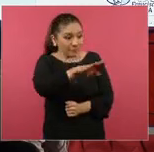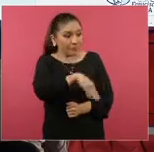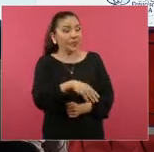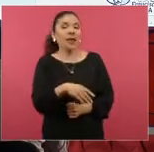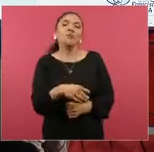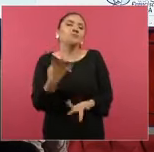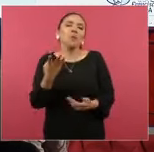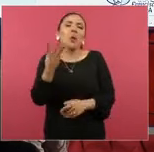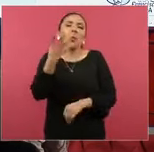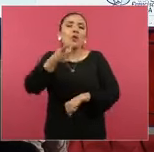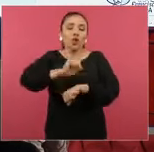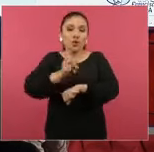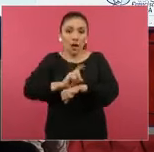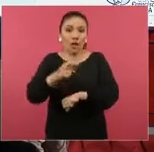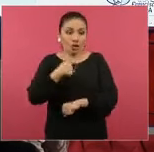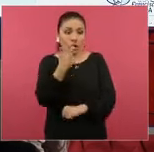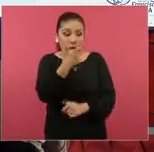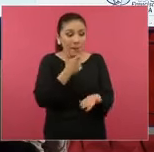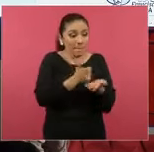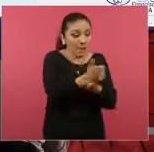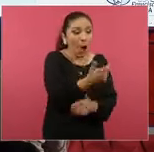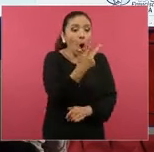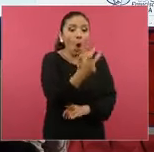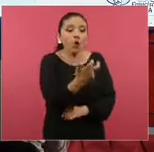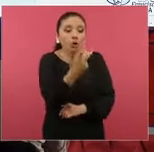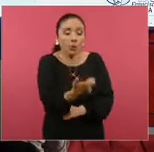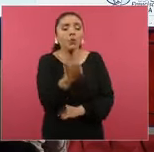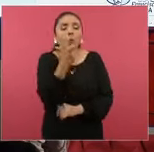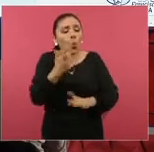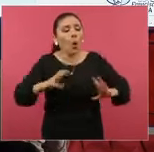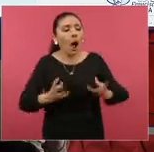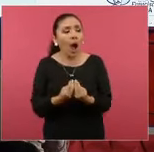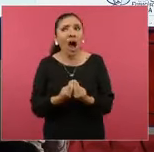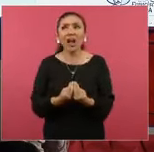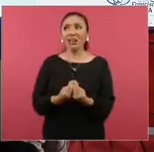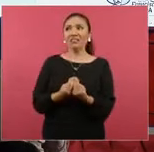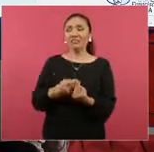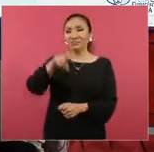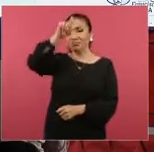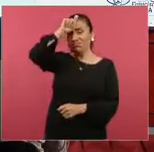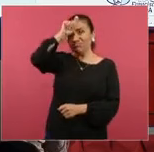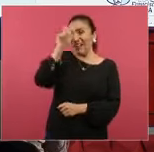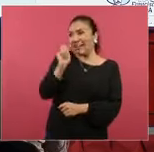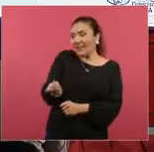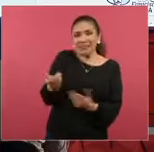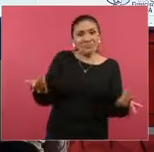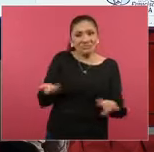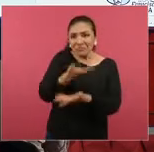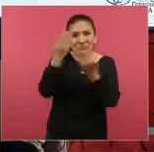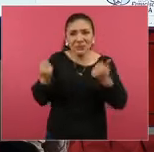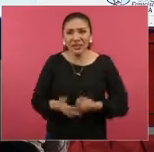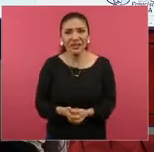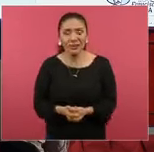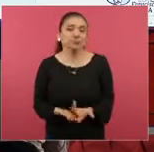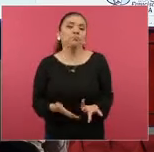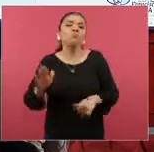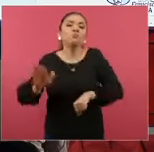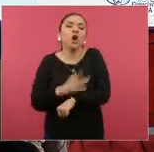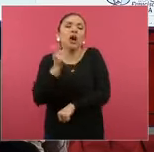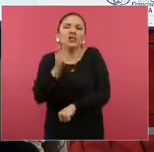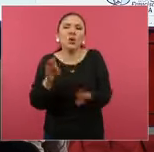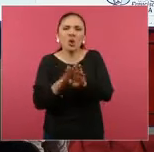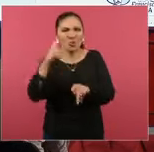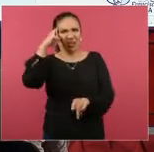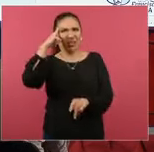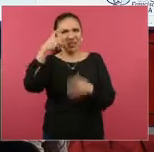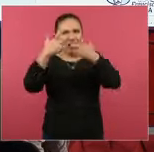durante 4 días te voy a dar 8 pesos, ¿cuánto te voy a dar? No saben de qué les están hablando, porque la traducción